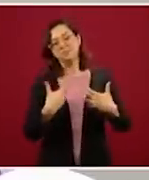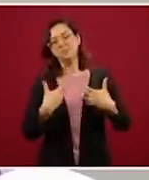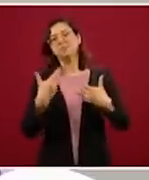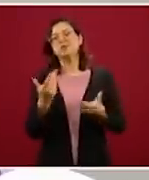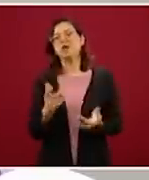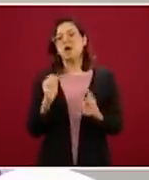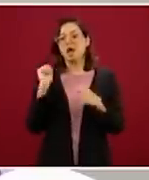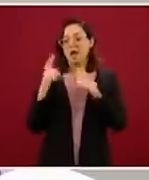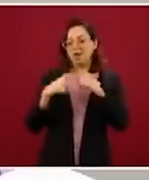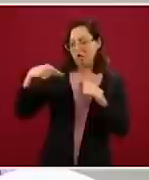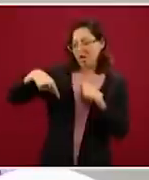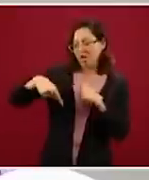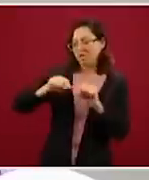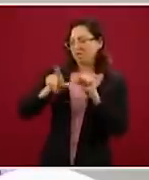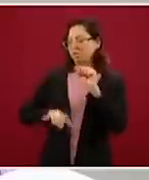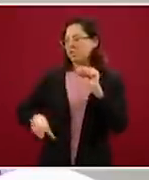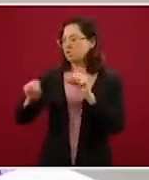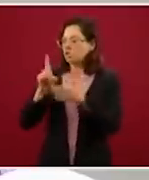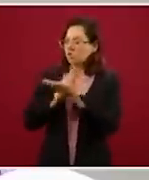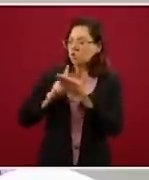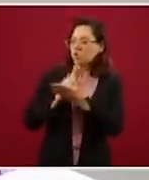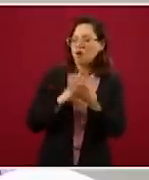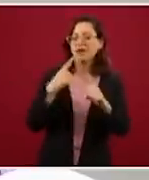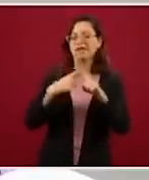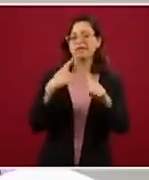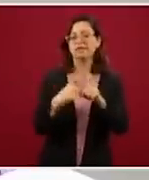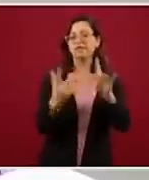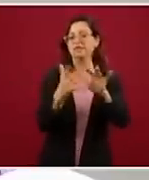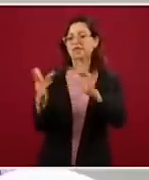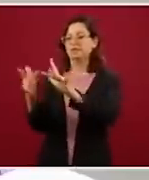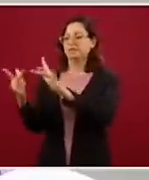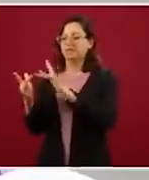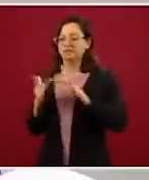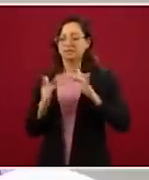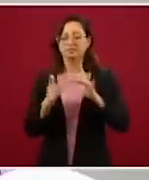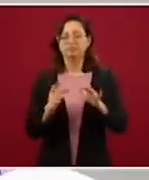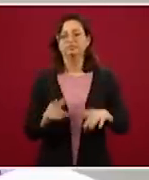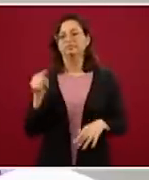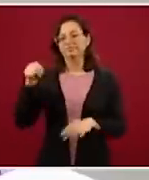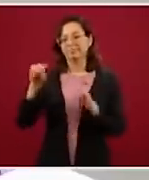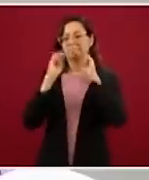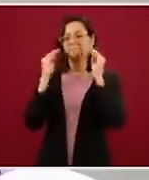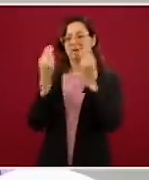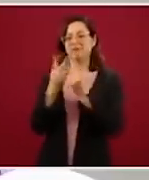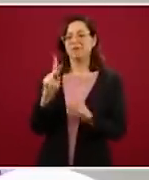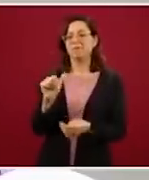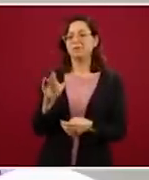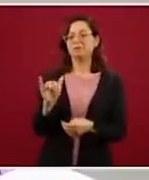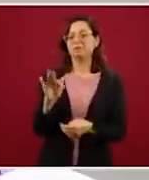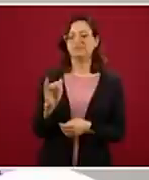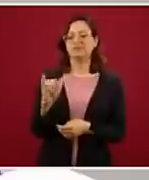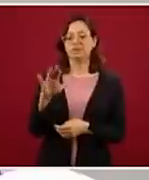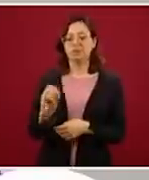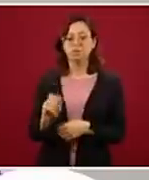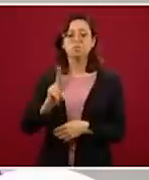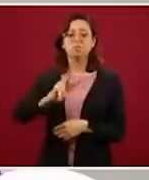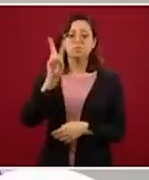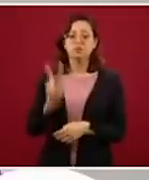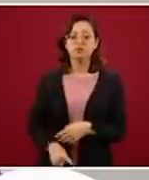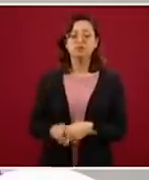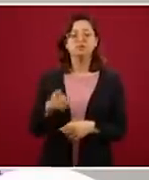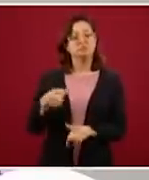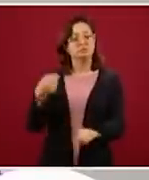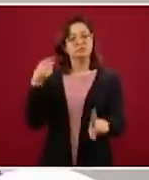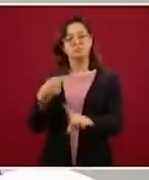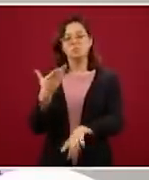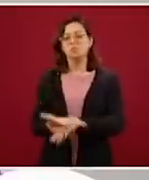los cárteles de la droga, particularmente con el cártel del Pacífico. Evidentemente es un tema de absoluta